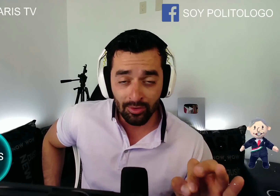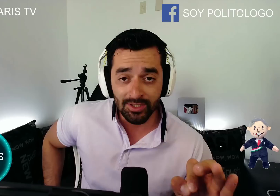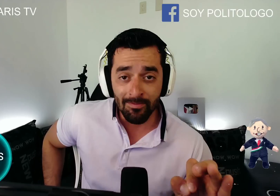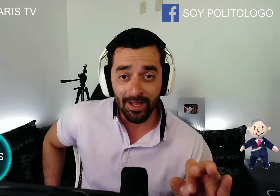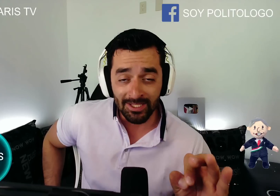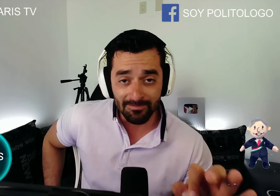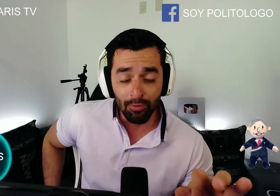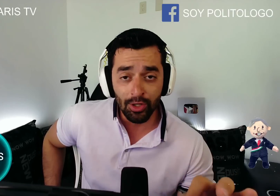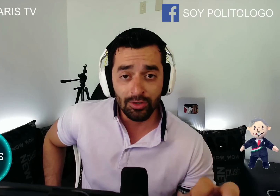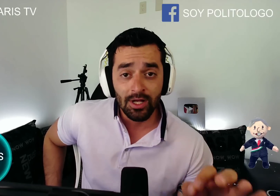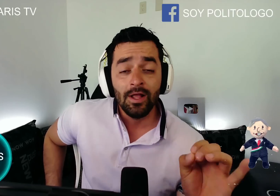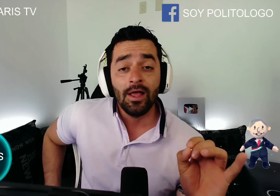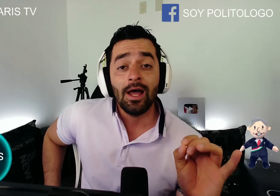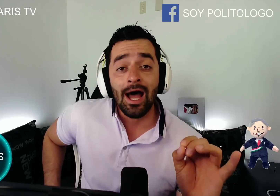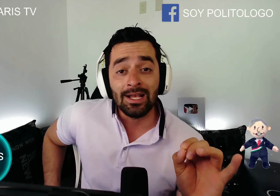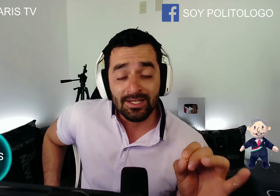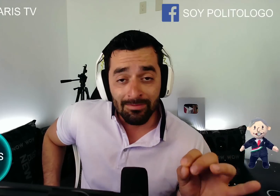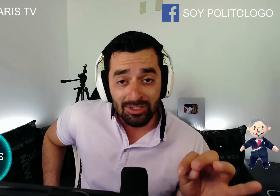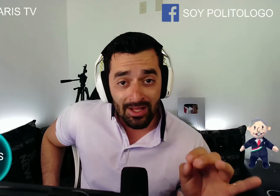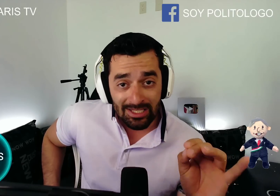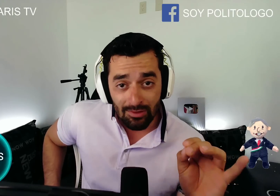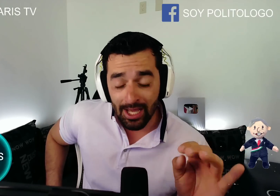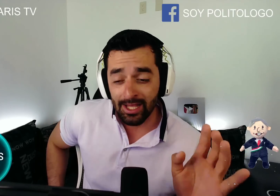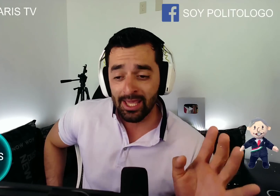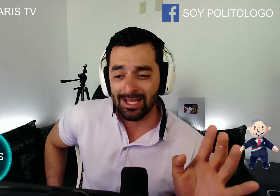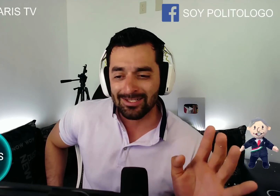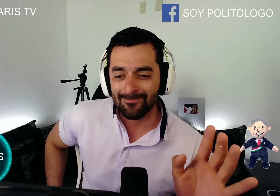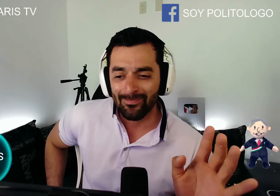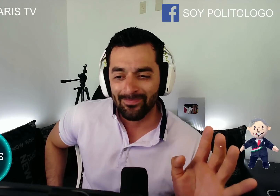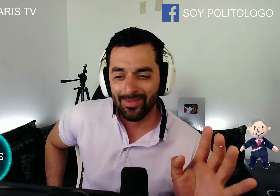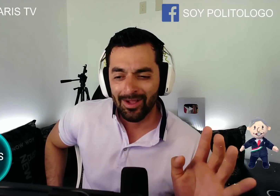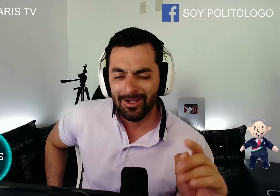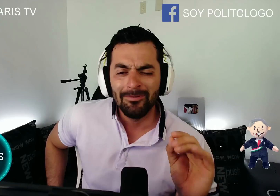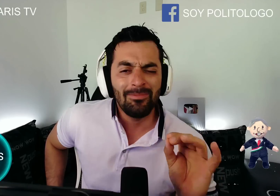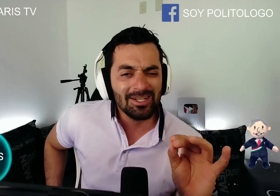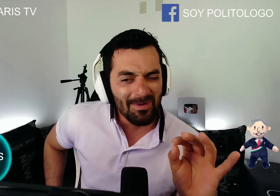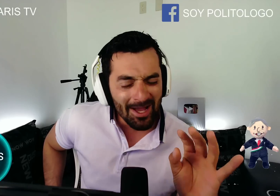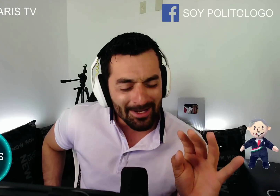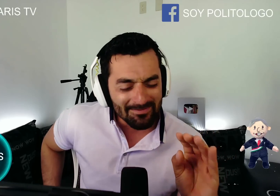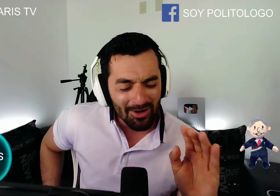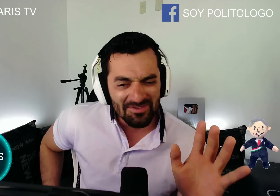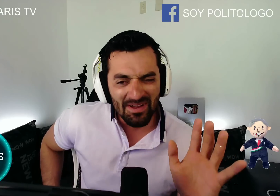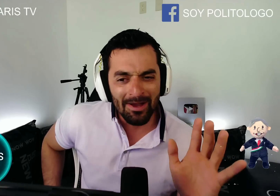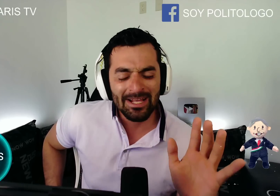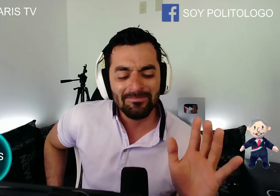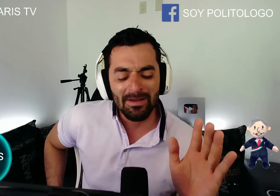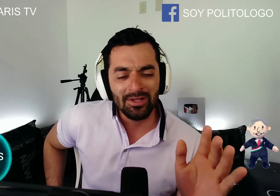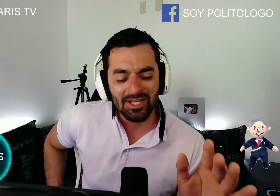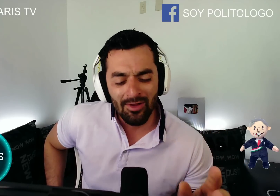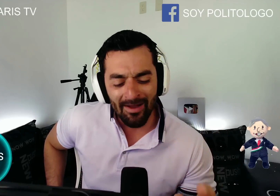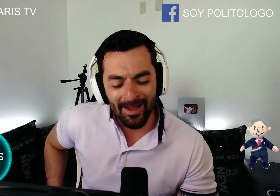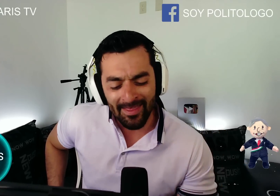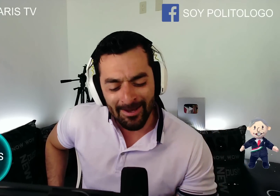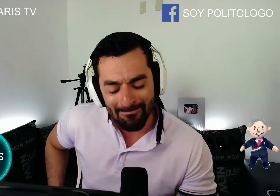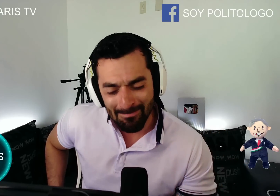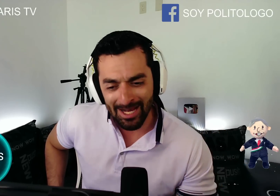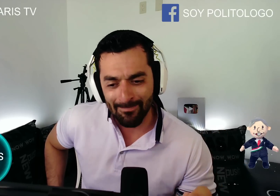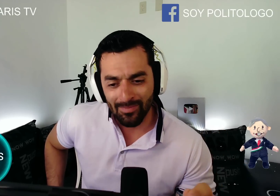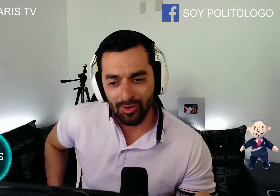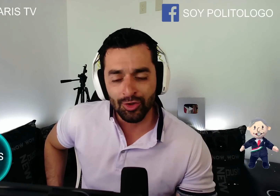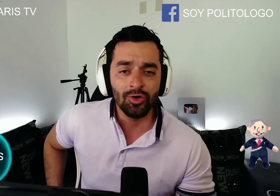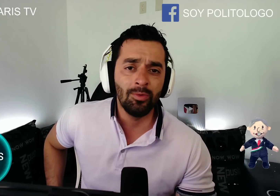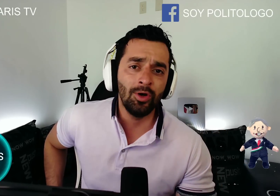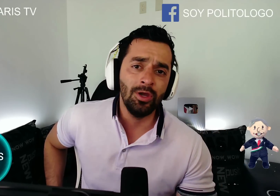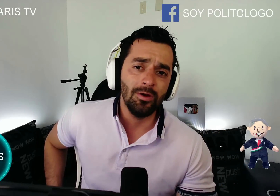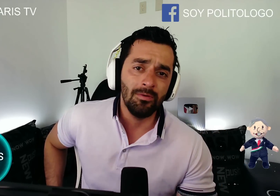con gobiernos espurios al servicio de las oligarquías pocas palabras pocas palabras pero diciendo la biden Mira